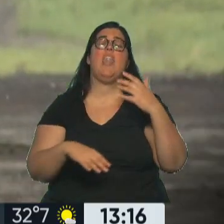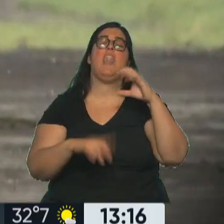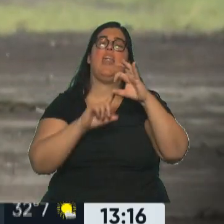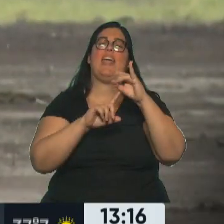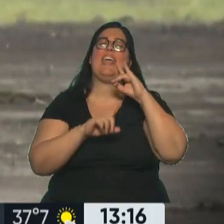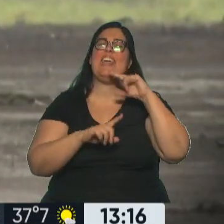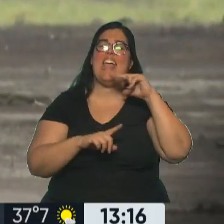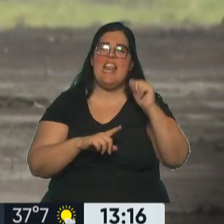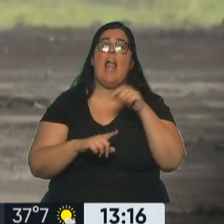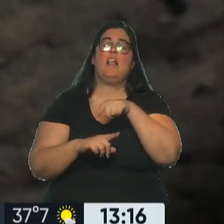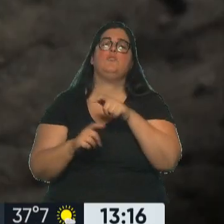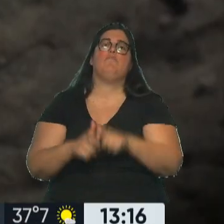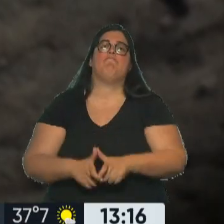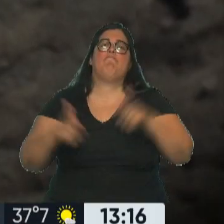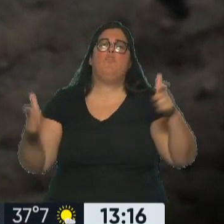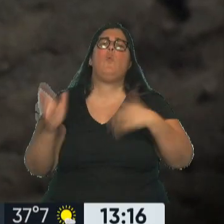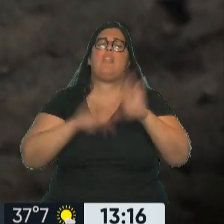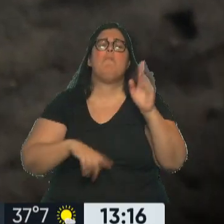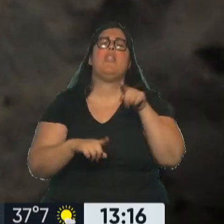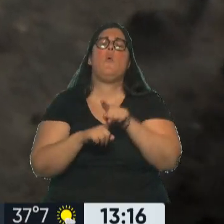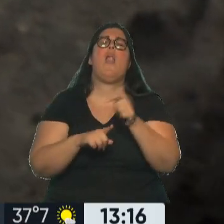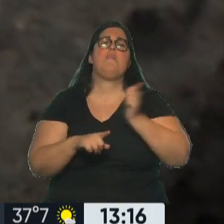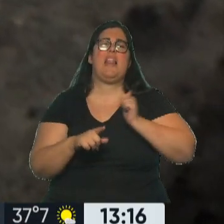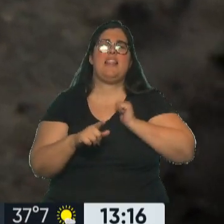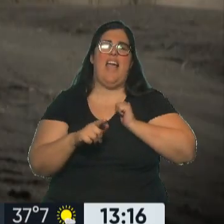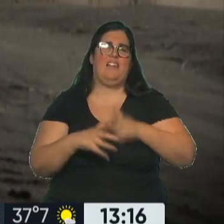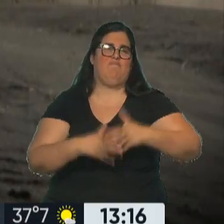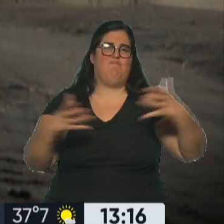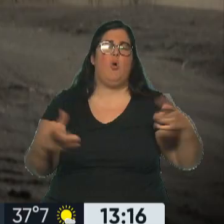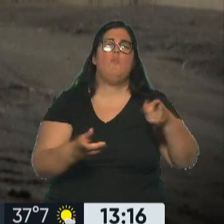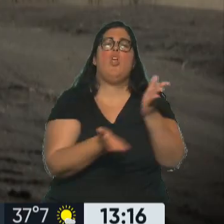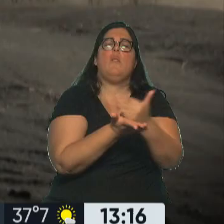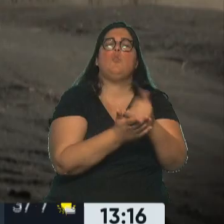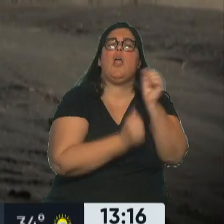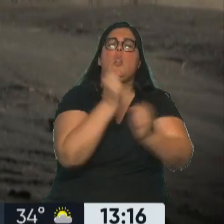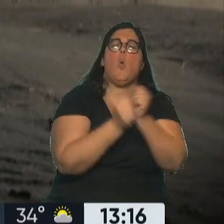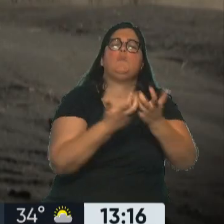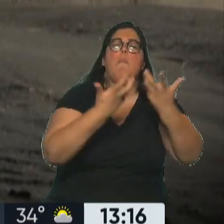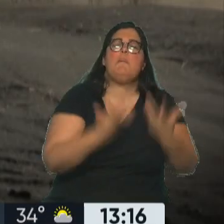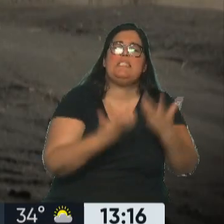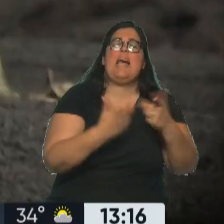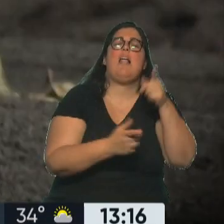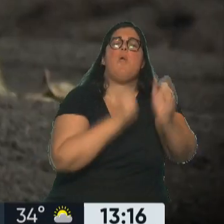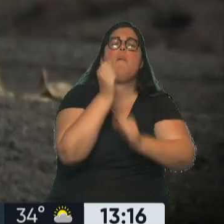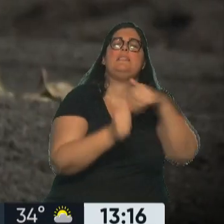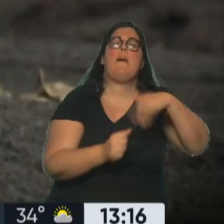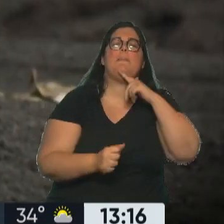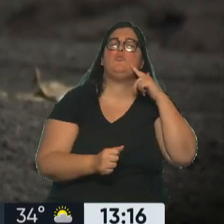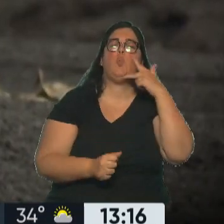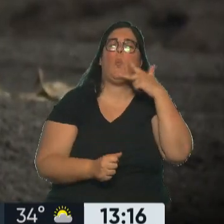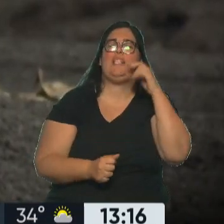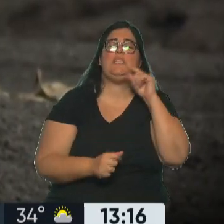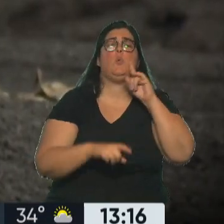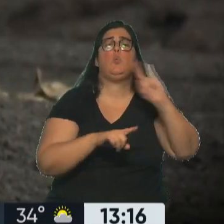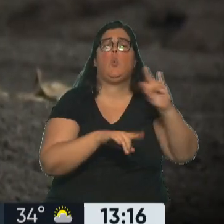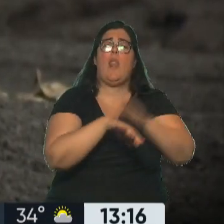la expansión del complejo industrial militar japonés, encabezado por la División Industria Pesada de la empresa Mitsubishi, a la que se le encomendará el